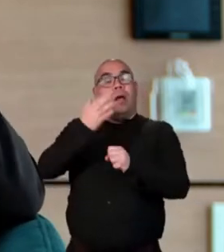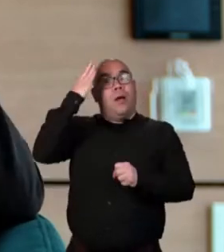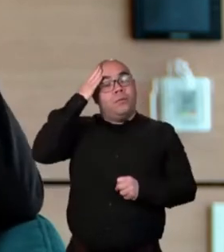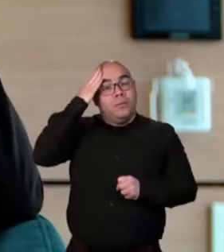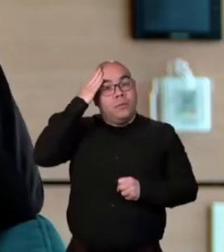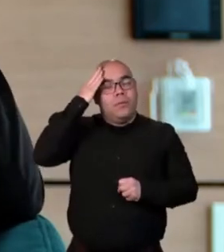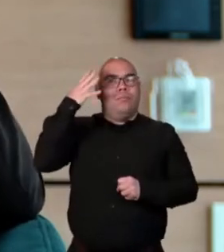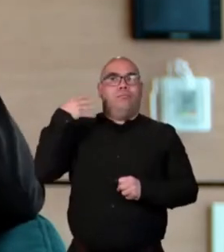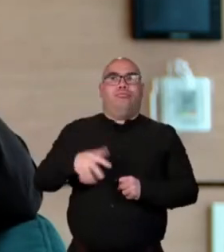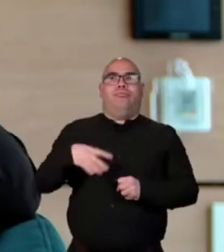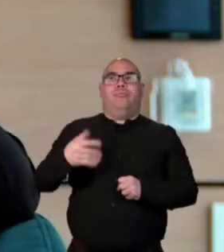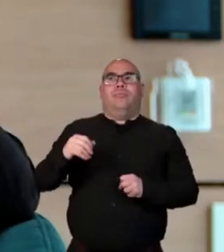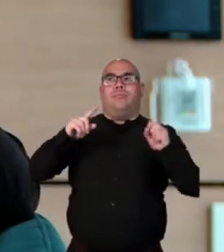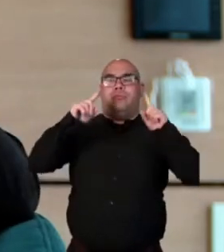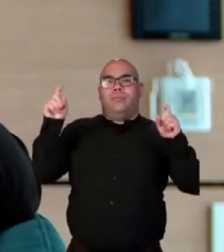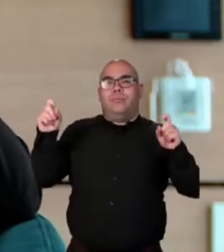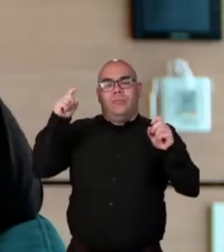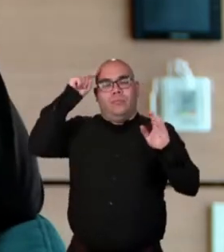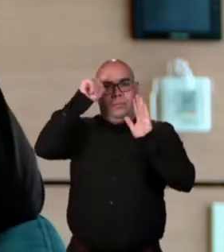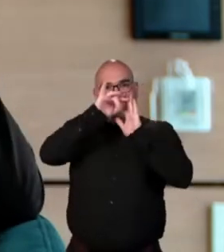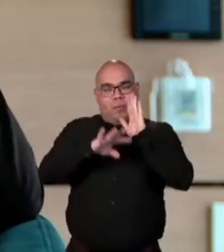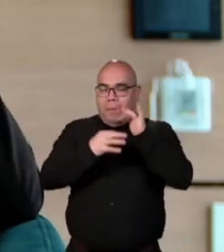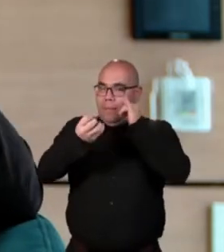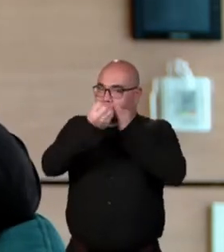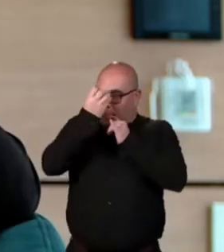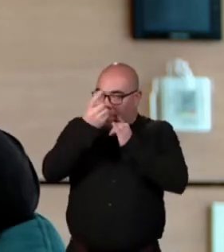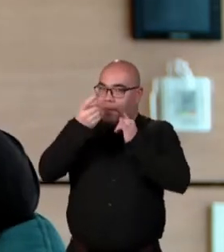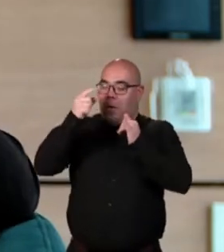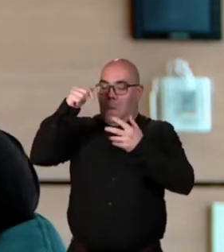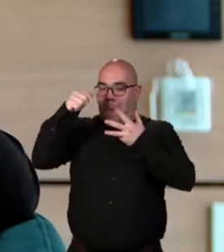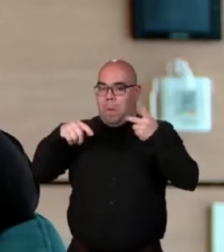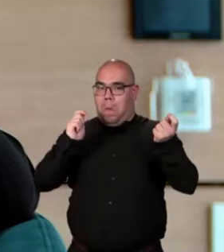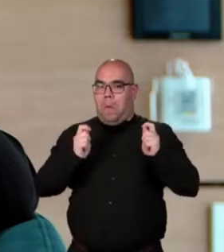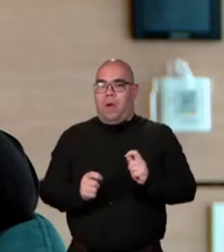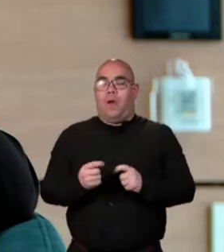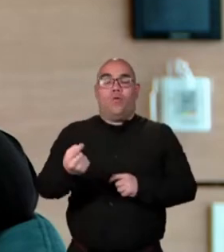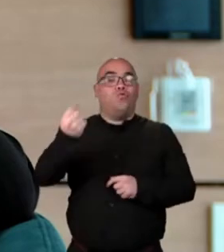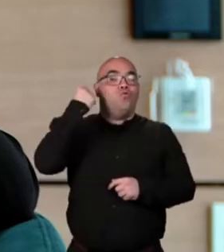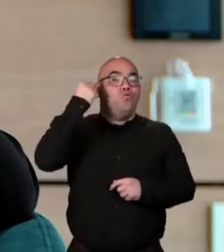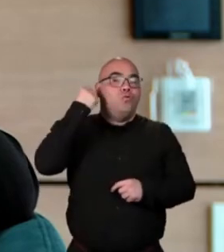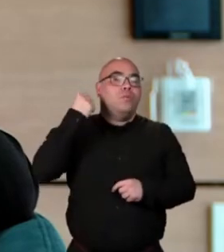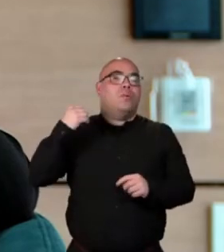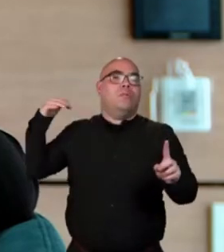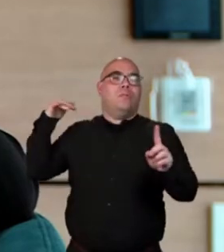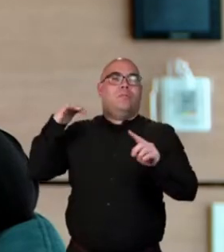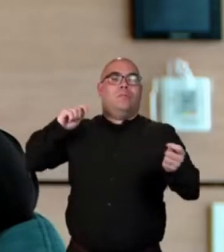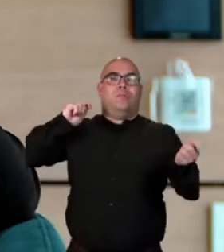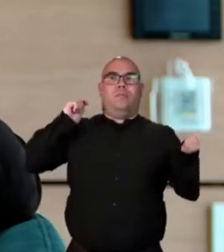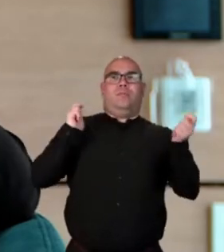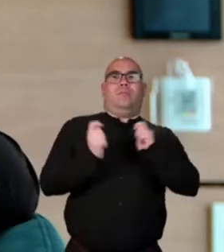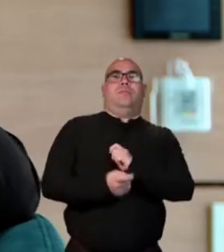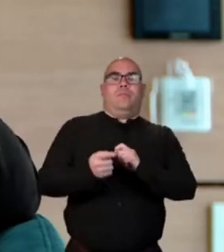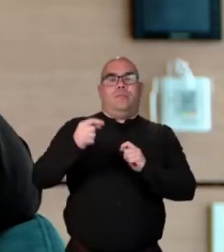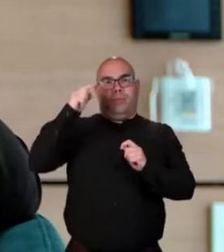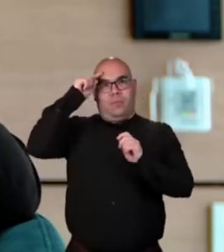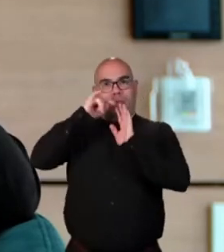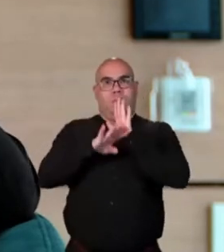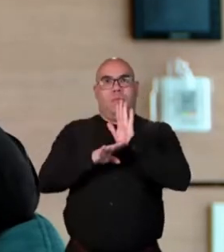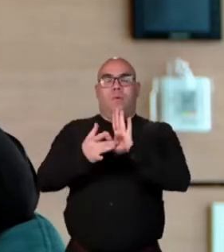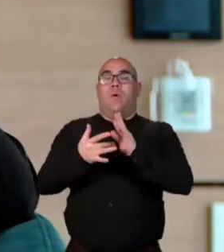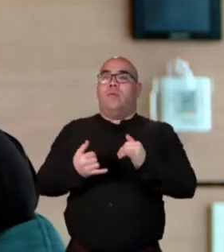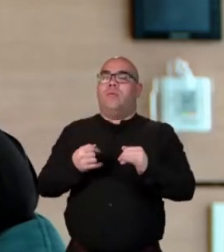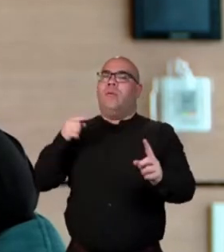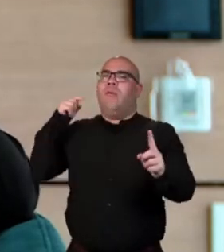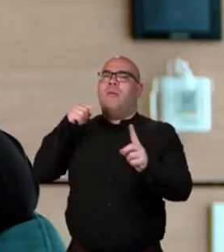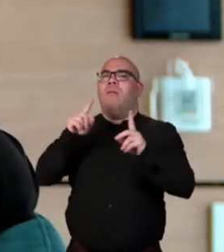desde lo pedagógico y curricular y la reciente estamos terminando recientes reformas es el eje central de esto